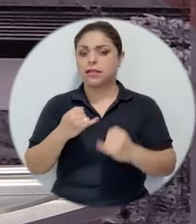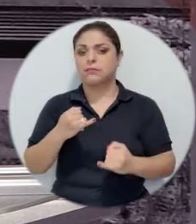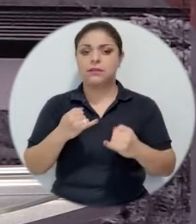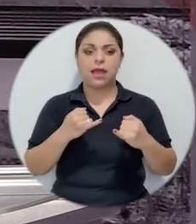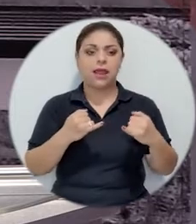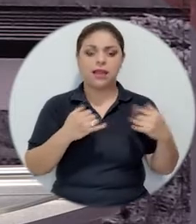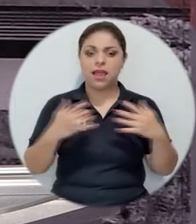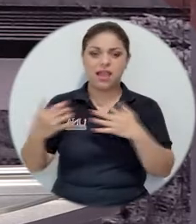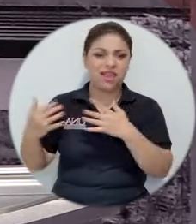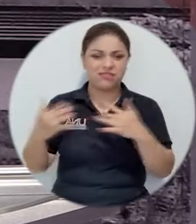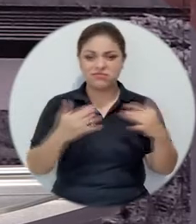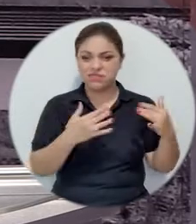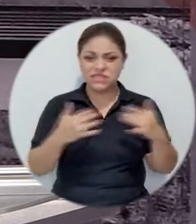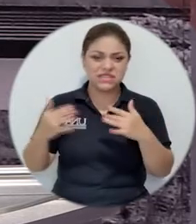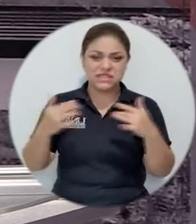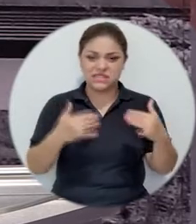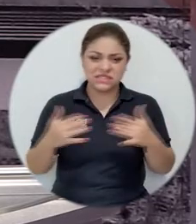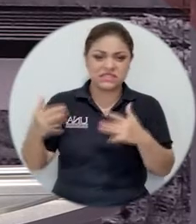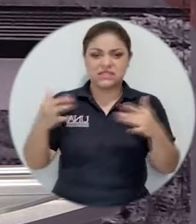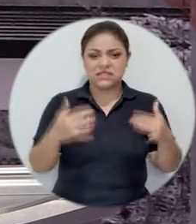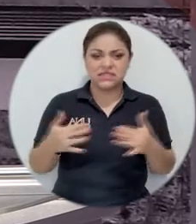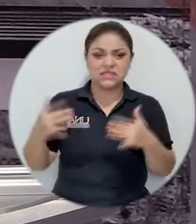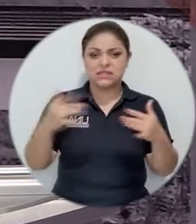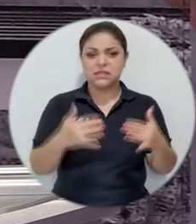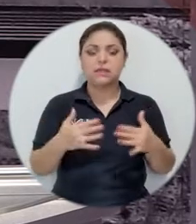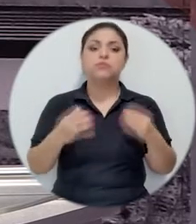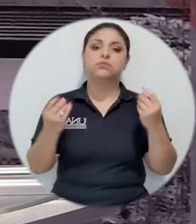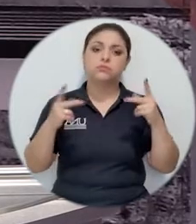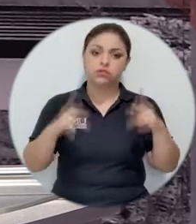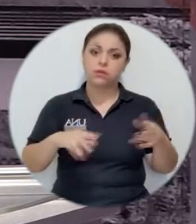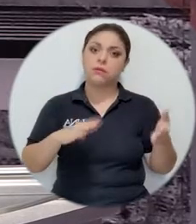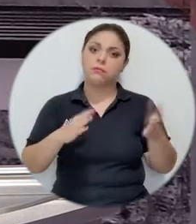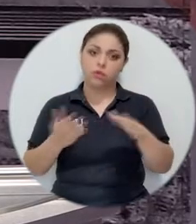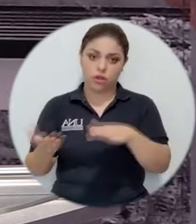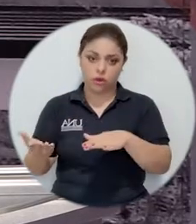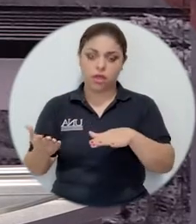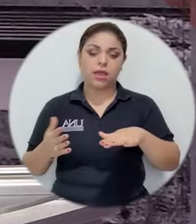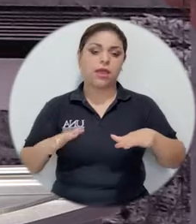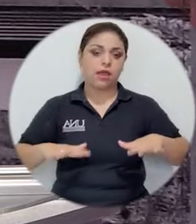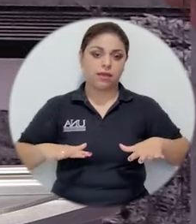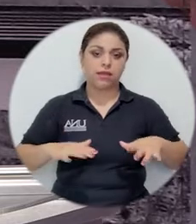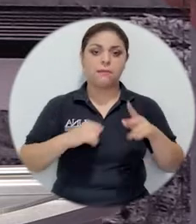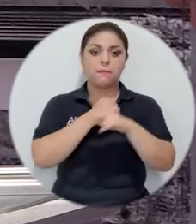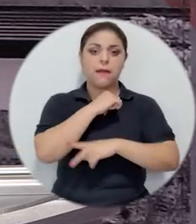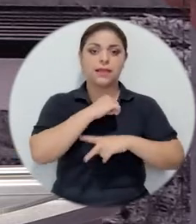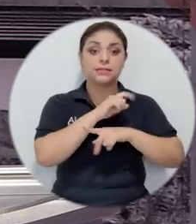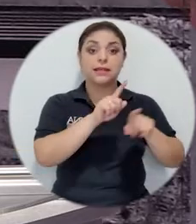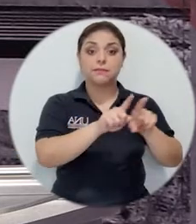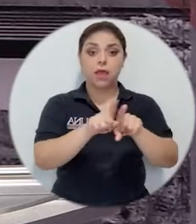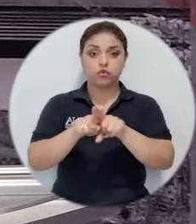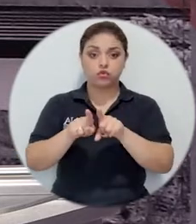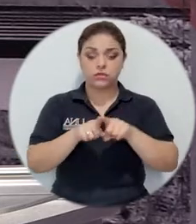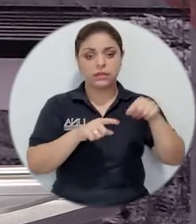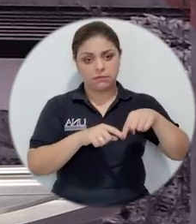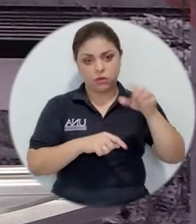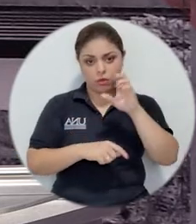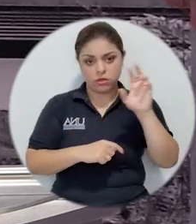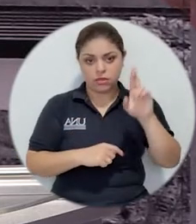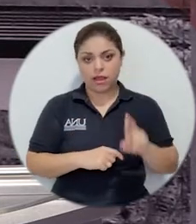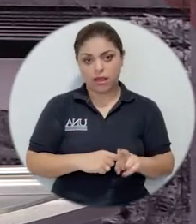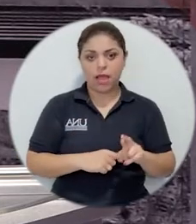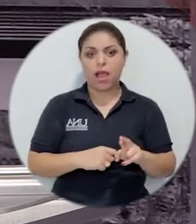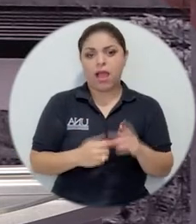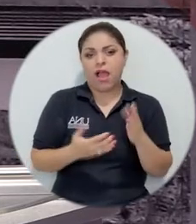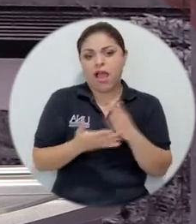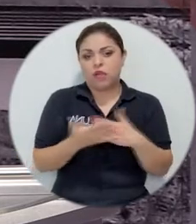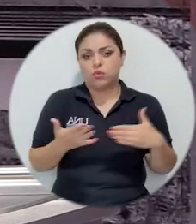pues con la guerra de guerrillas que nos afectó durante muchas décadas y que le cobró la vida a mucha gente en nuestros países hermanos,